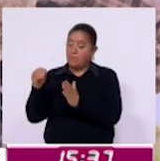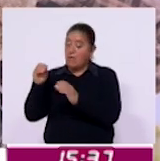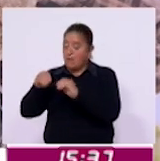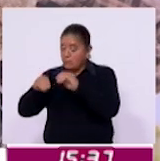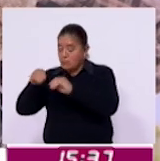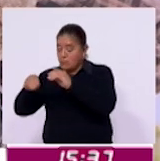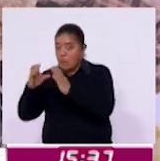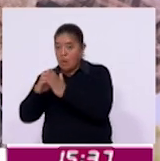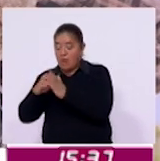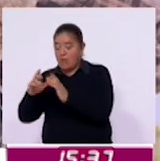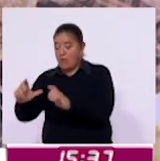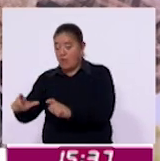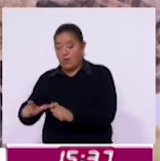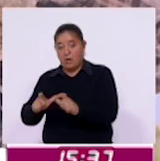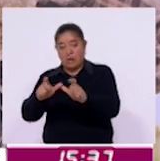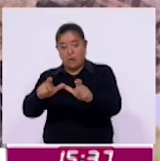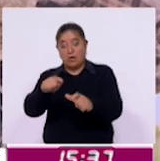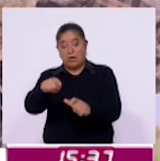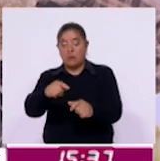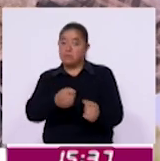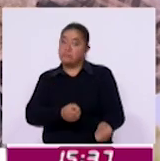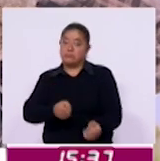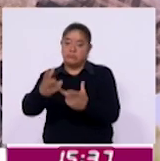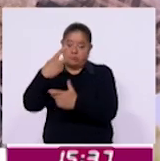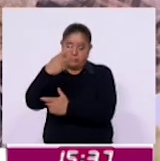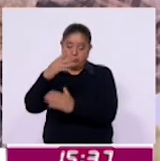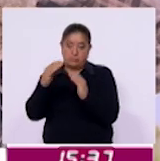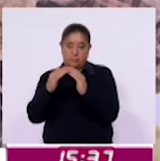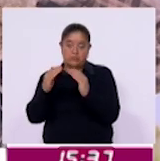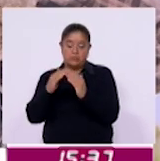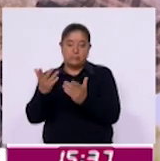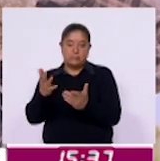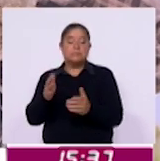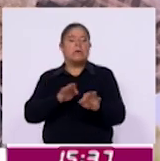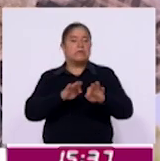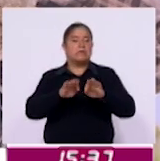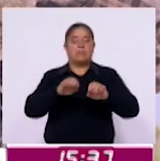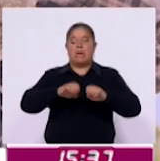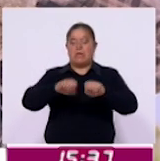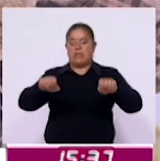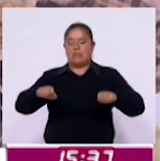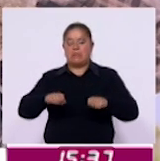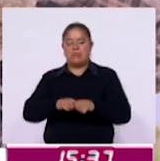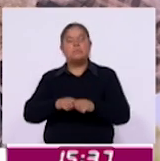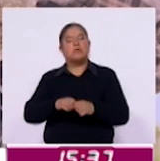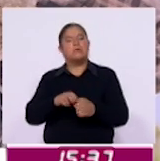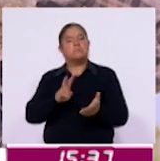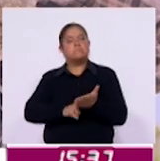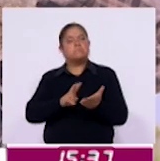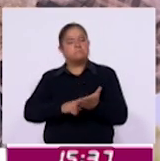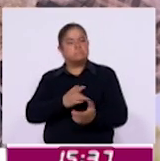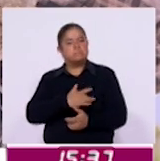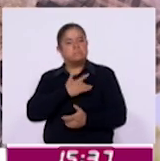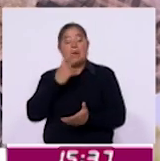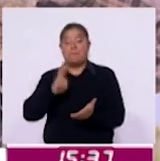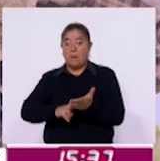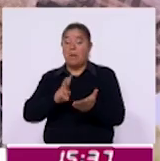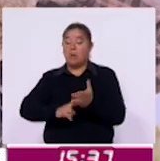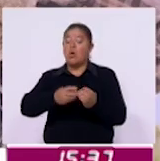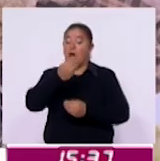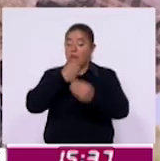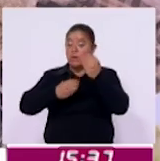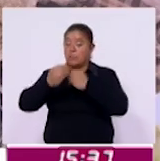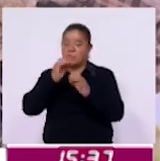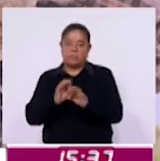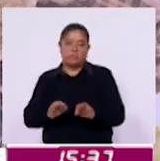en conjunto nos ayuda a sensibilizar a la comunidad sobre el valor de los alimentos y la importancia de